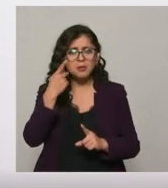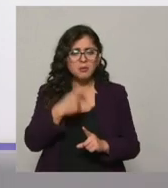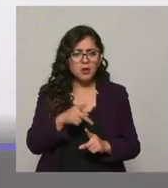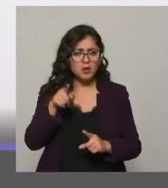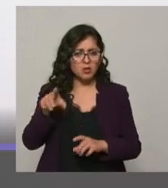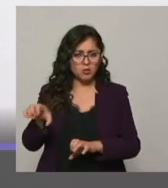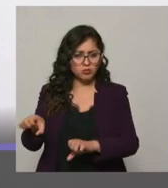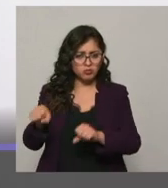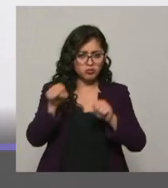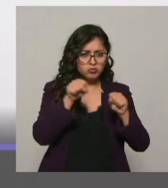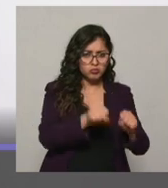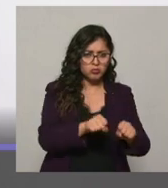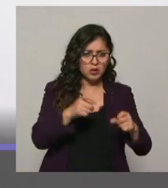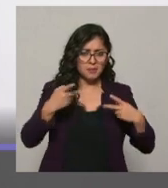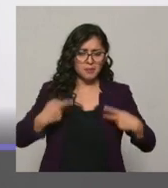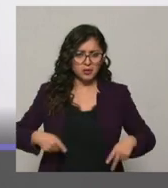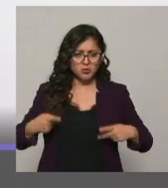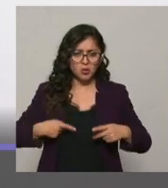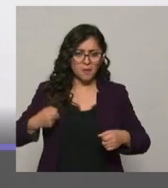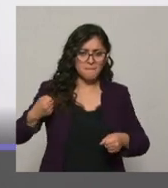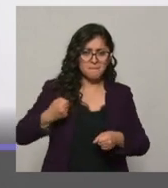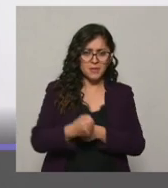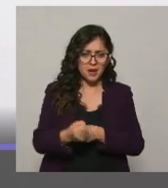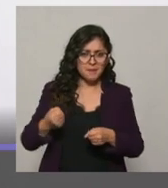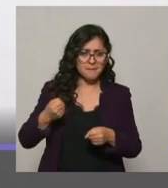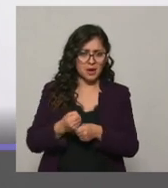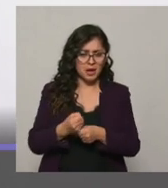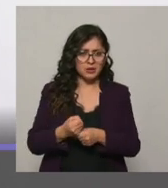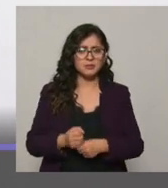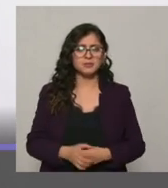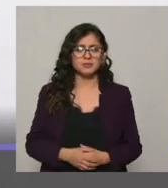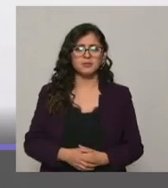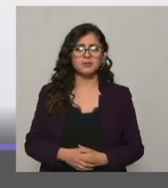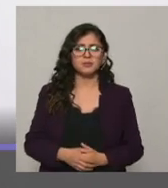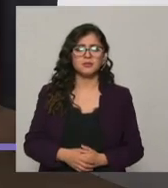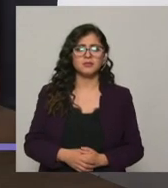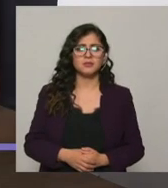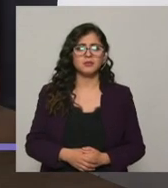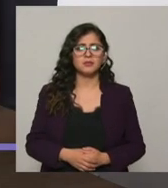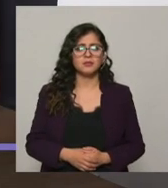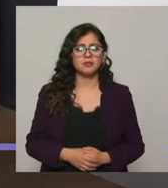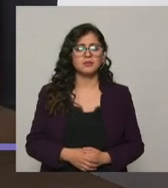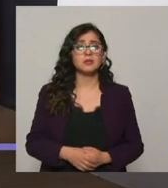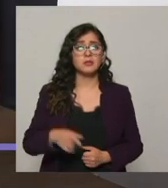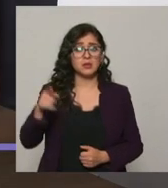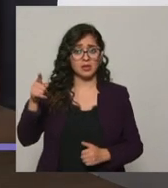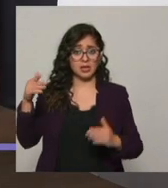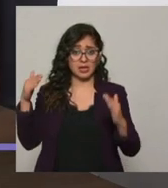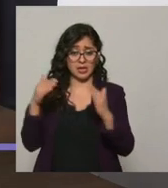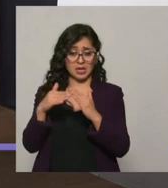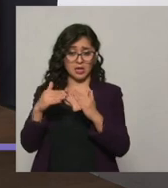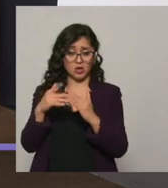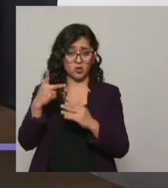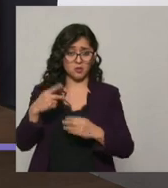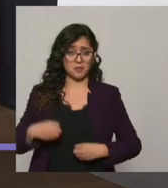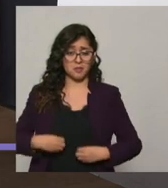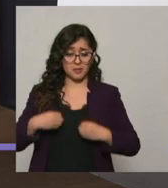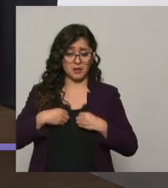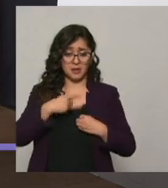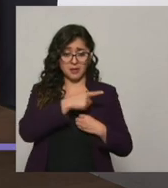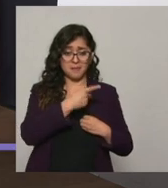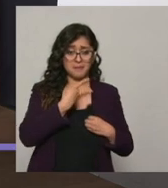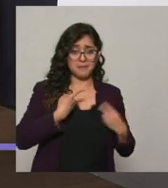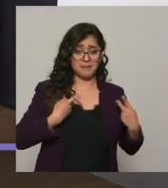llevaron a las personas que participaron en el linchamiento. Correcto, que eran las 2 personas que vivían en la casa en donde el asaltante quería